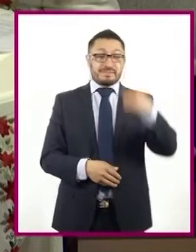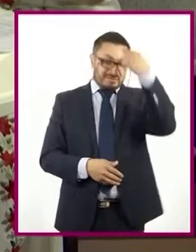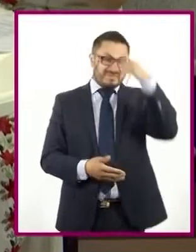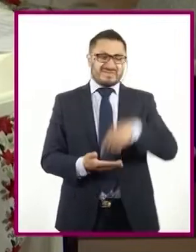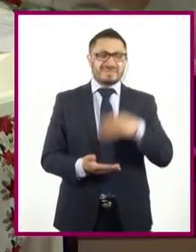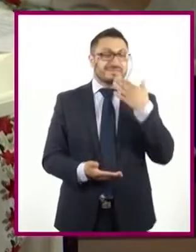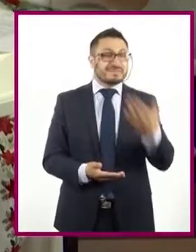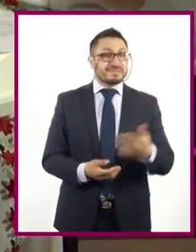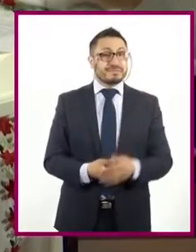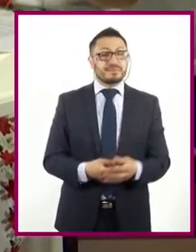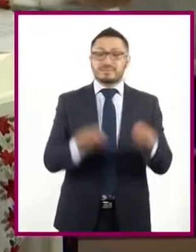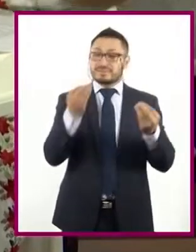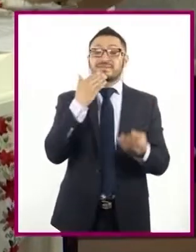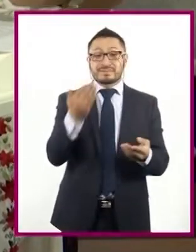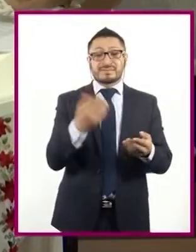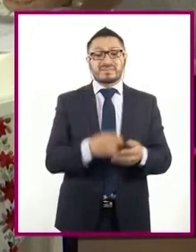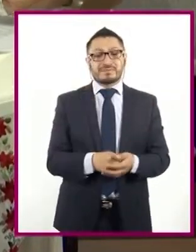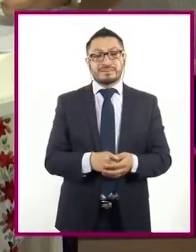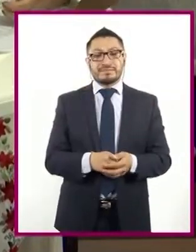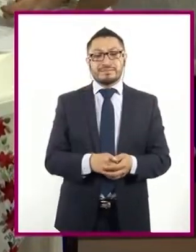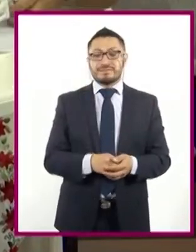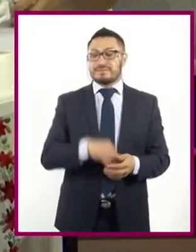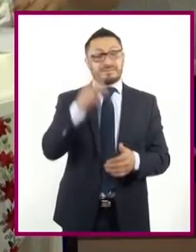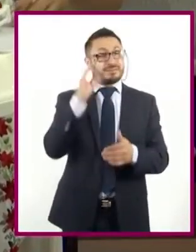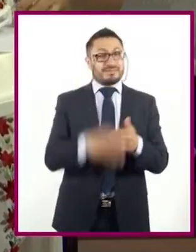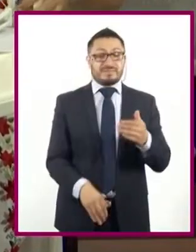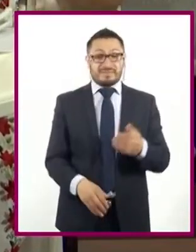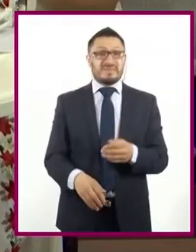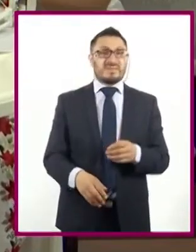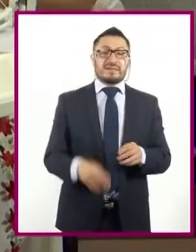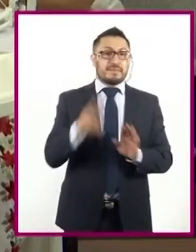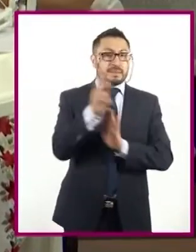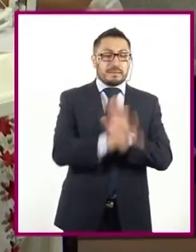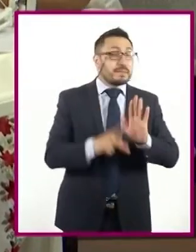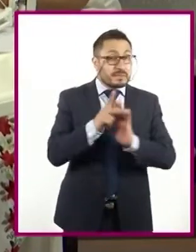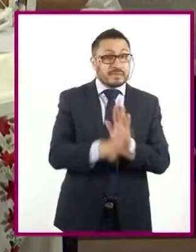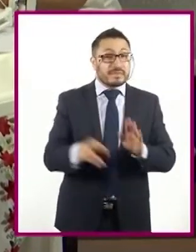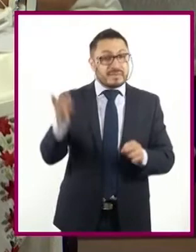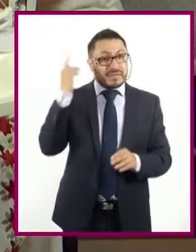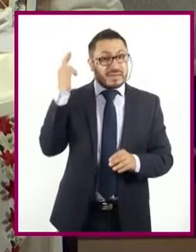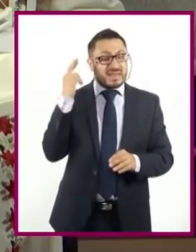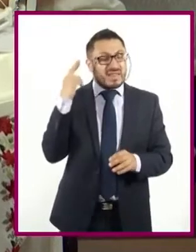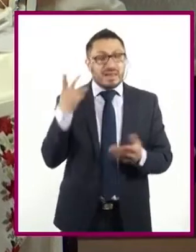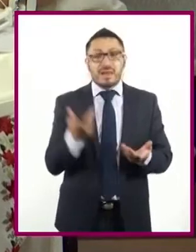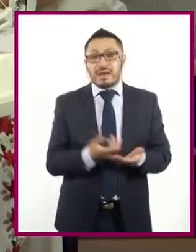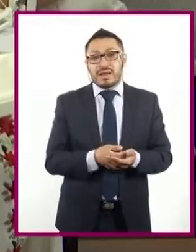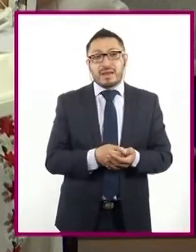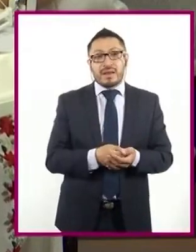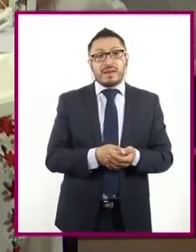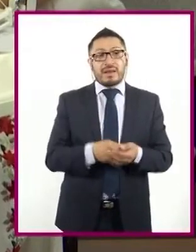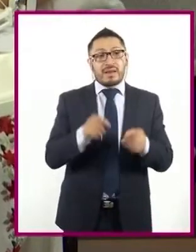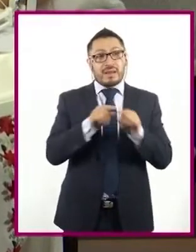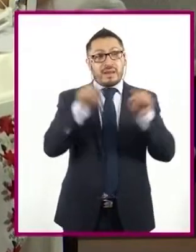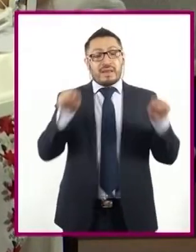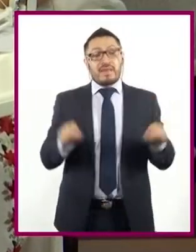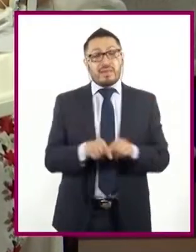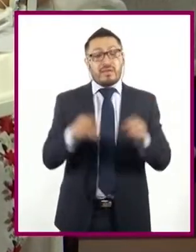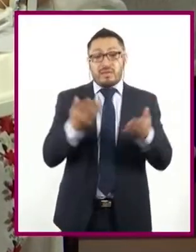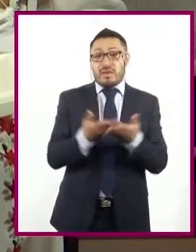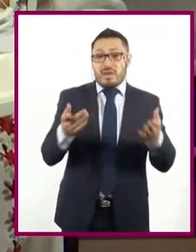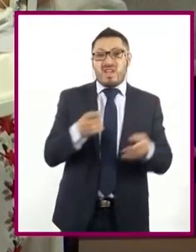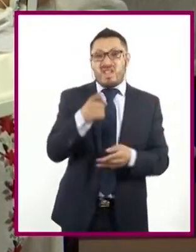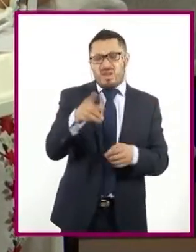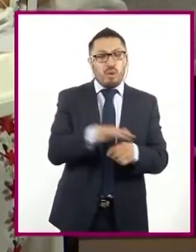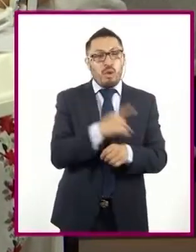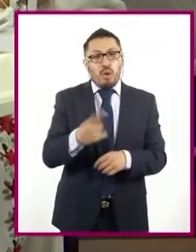bien. Muy bien. Terminamos nuestra cápsula radiofónica. Ahora, cuéntame, ¿por qué querías